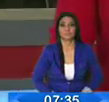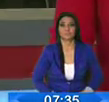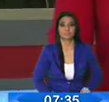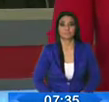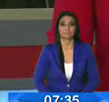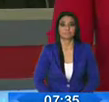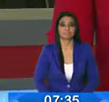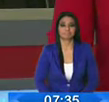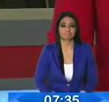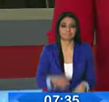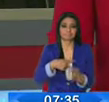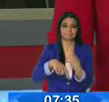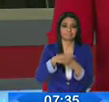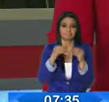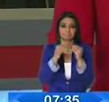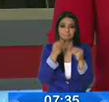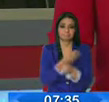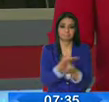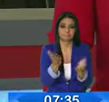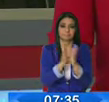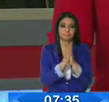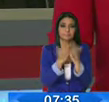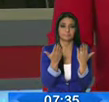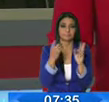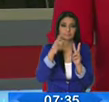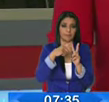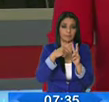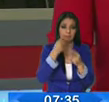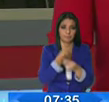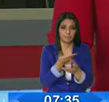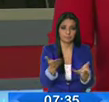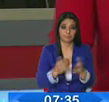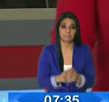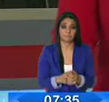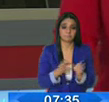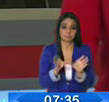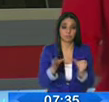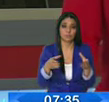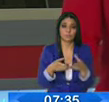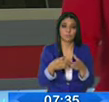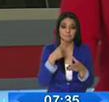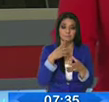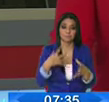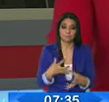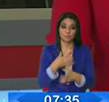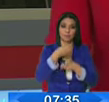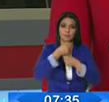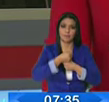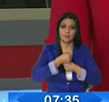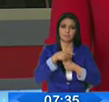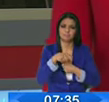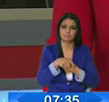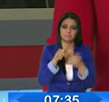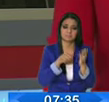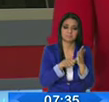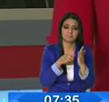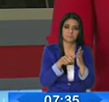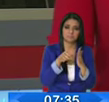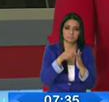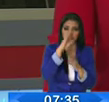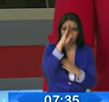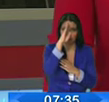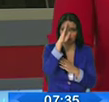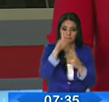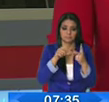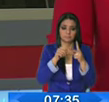estamos de regreso con la información en el comercio tv y les contamos que el comité sectorial de seguridad conformado por el ministerio del interior- la